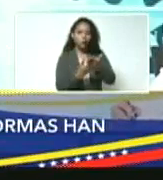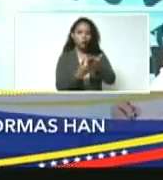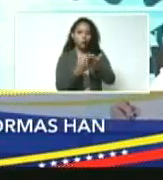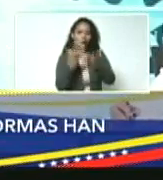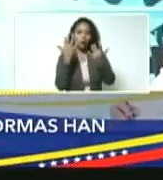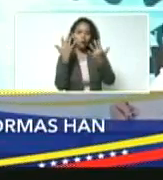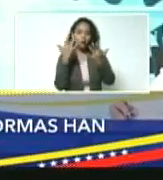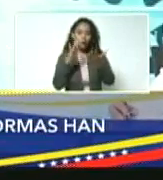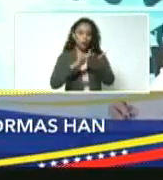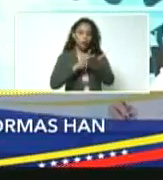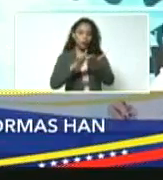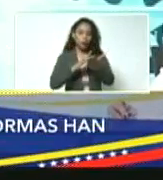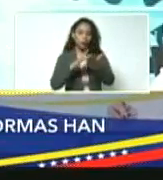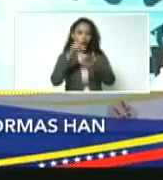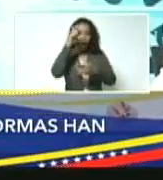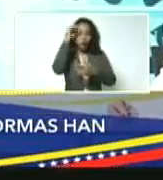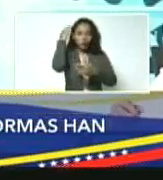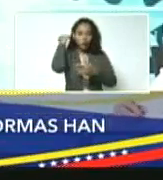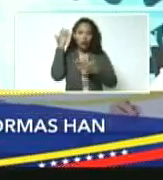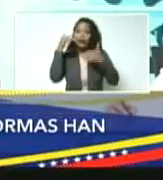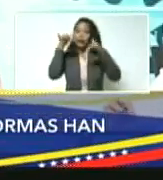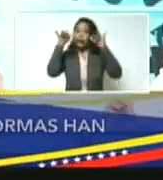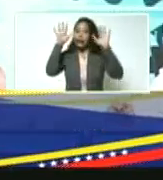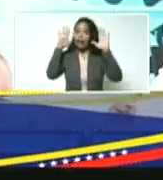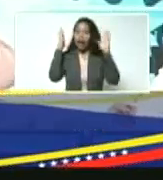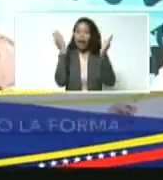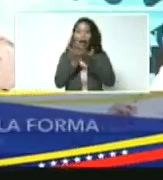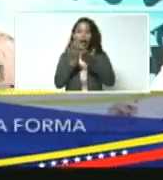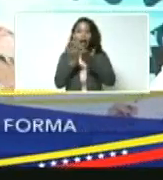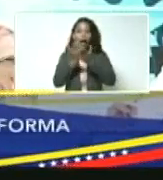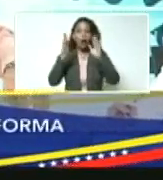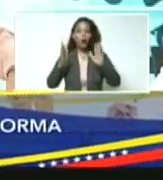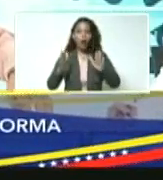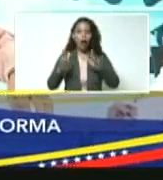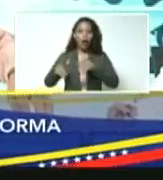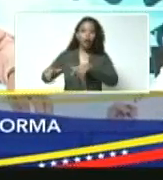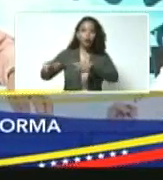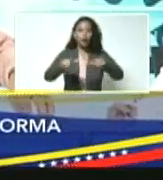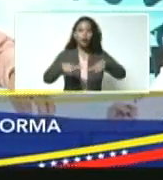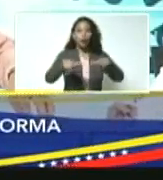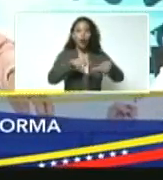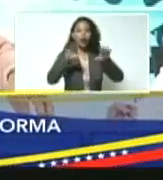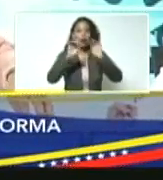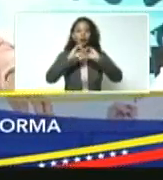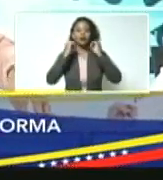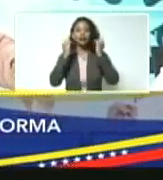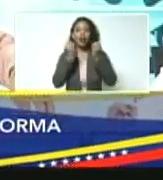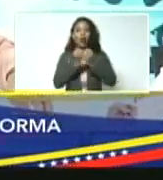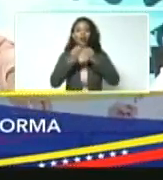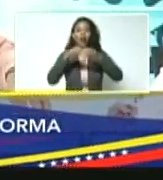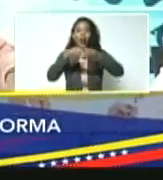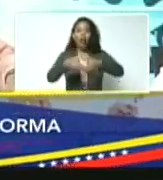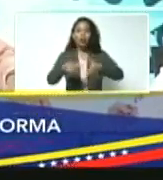Alfred Nazaré. Quizás sea en la escuela, en el espacio del aula de clase, donde